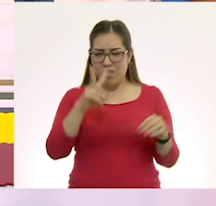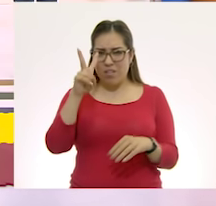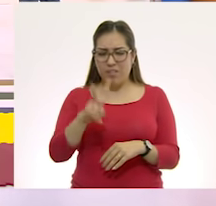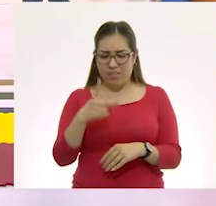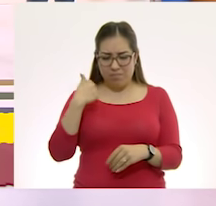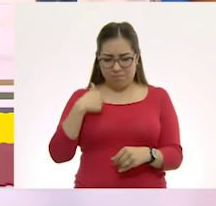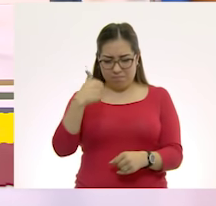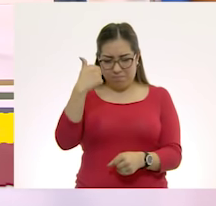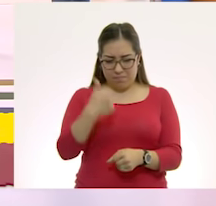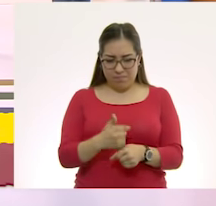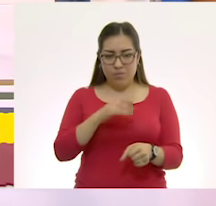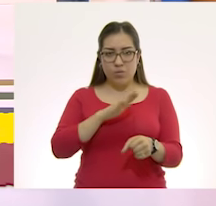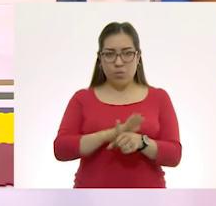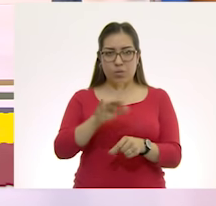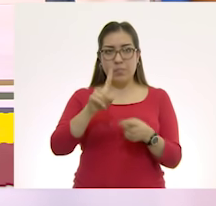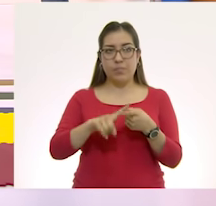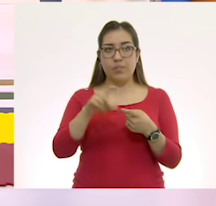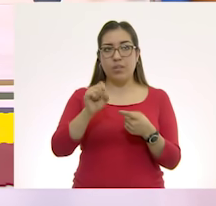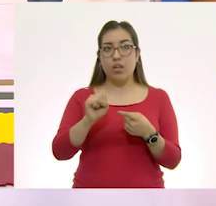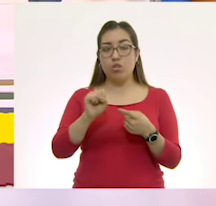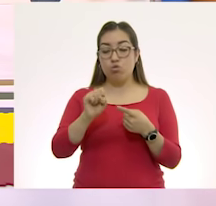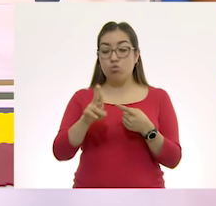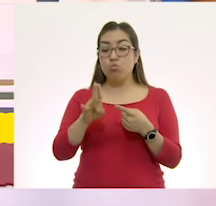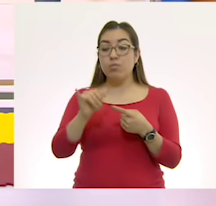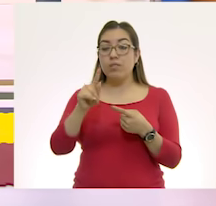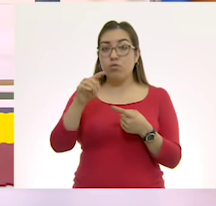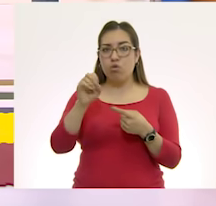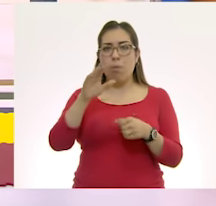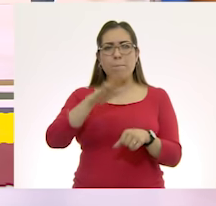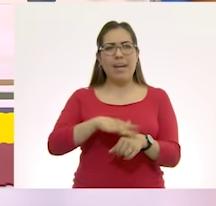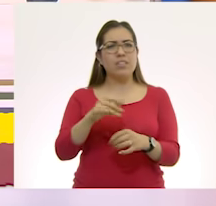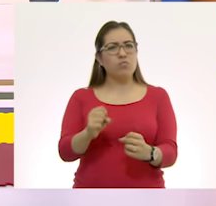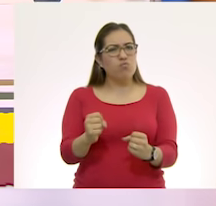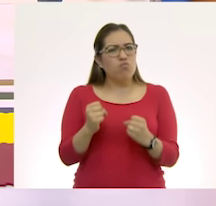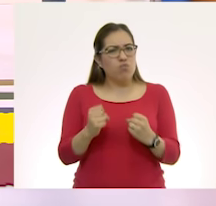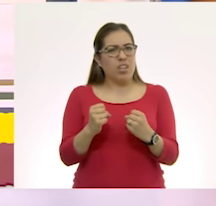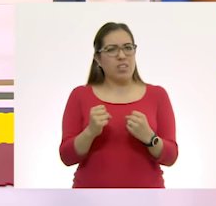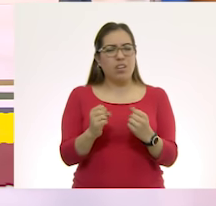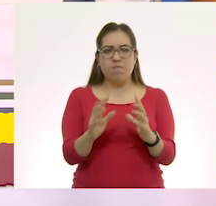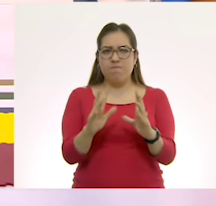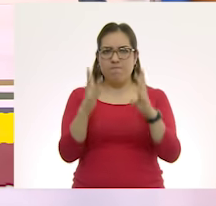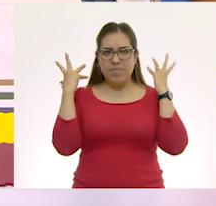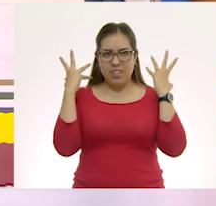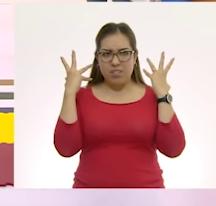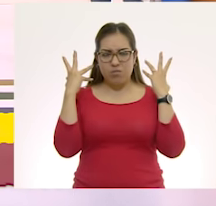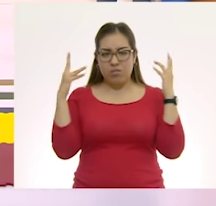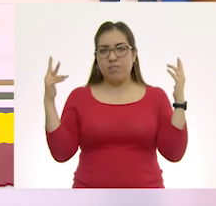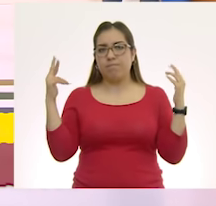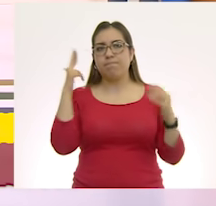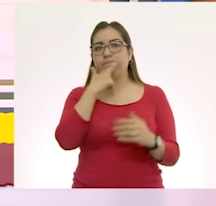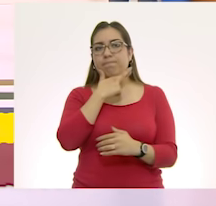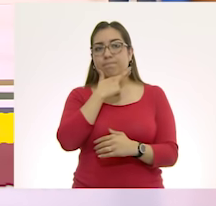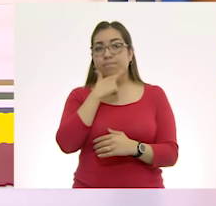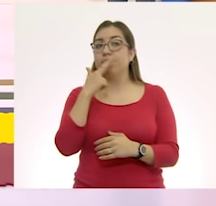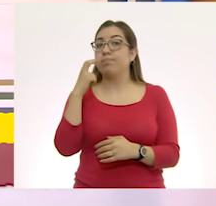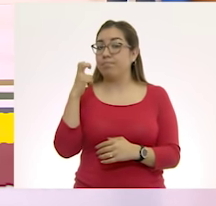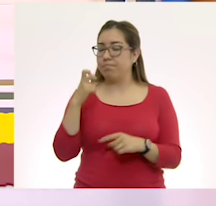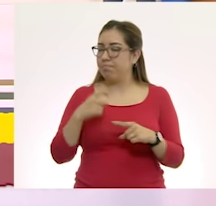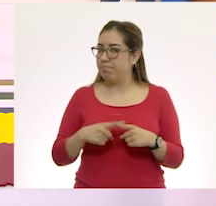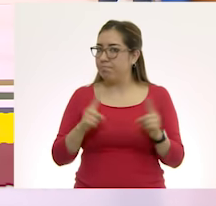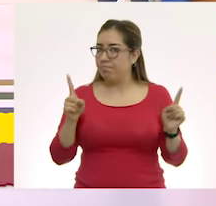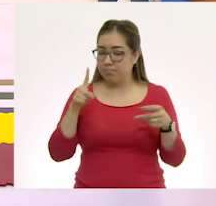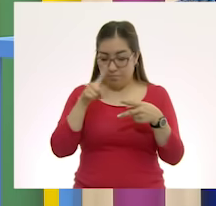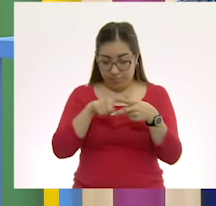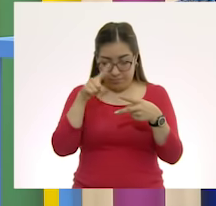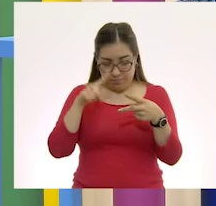cuáles son los súbitos. Sí, que son muy... más fuertes, no más de una vez. Sí, sí, son muy diferentes. Muy, muy diferentes. Uno